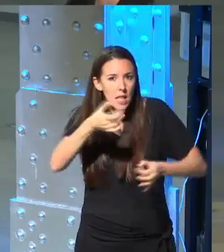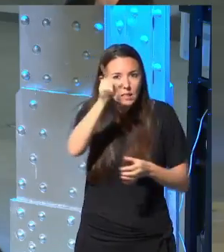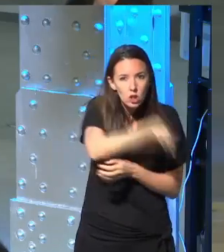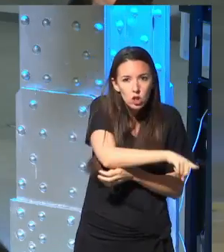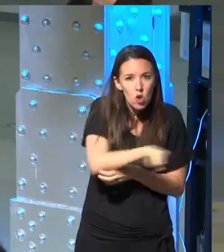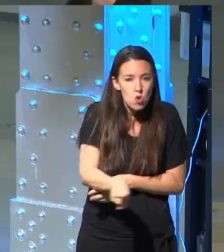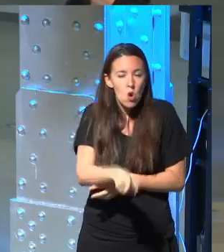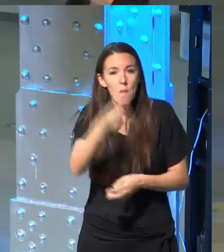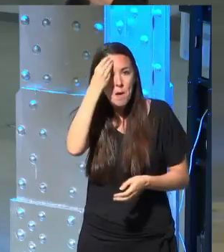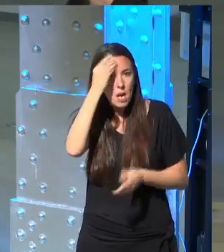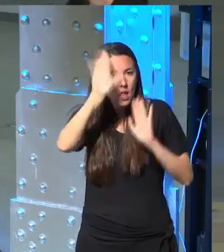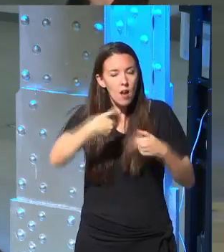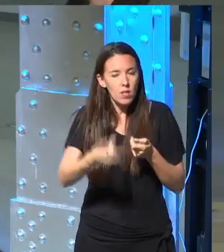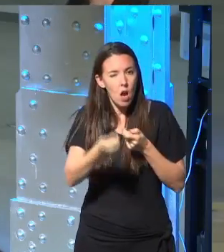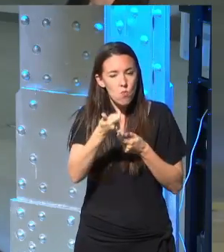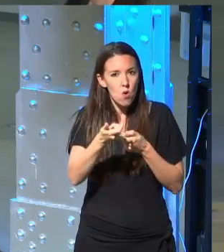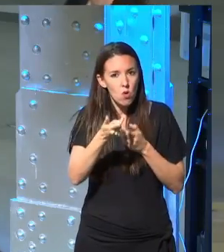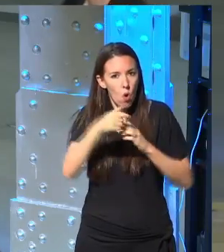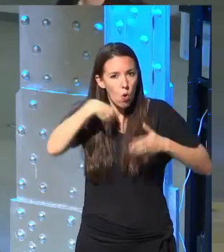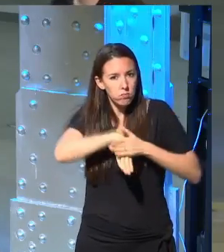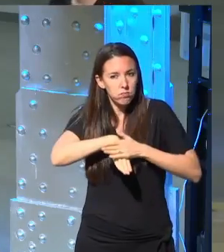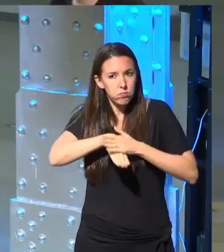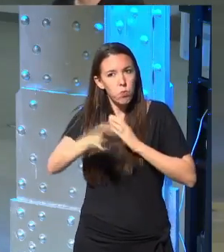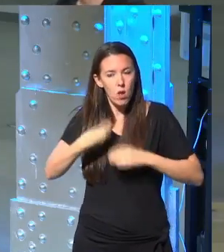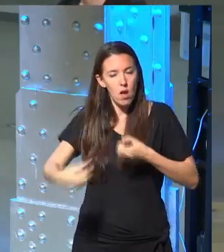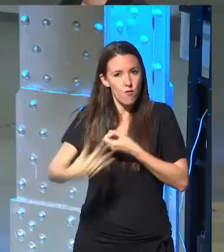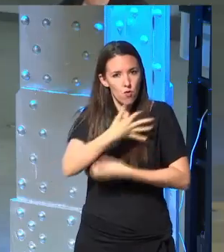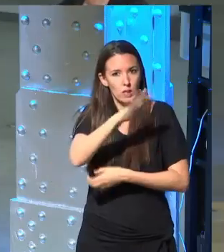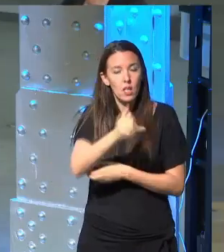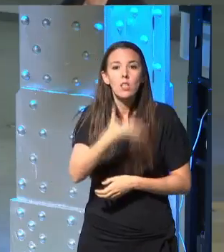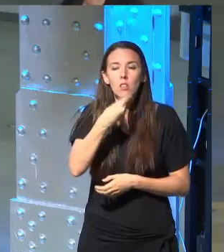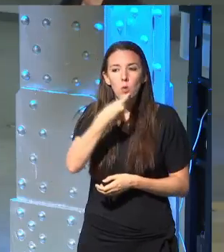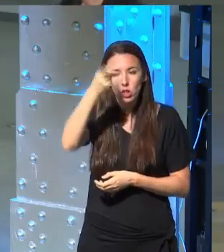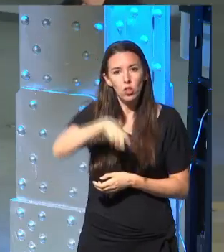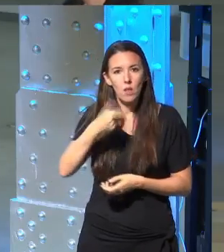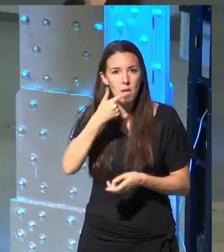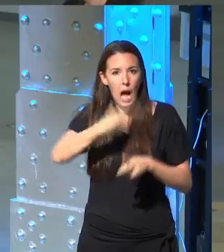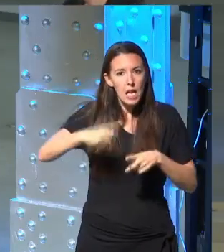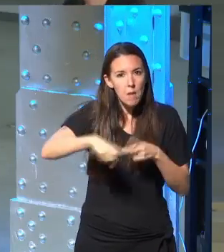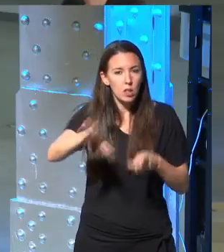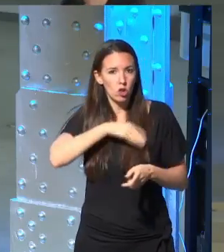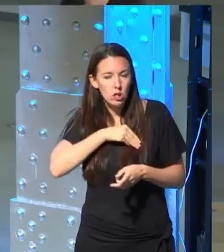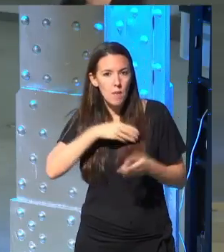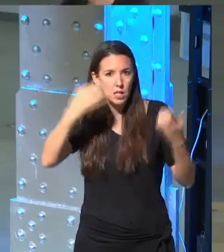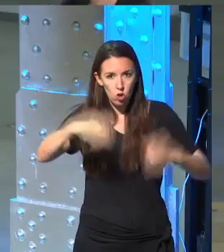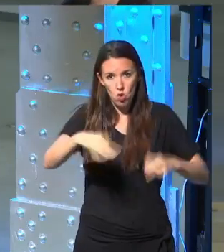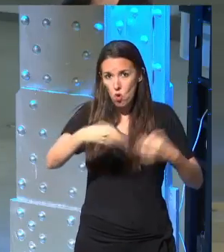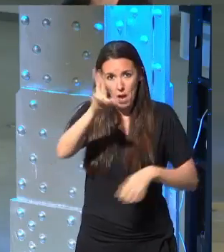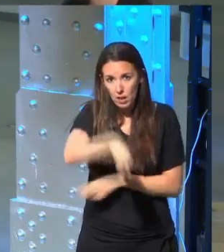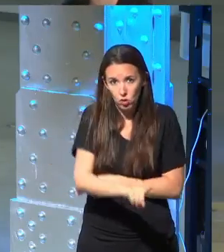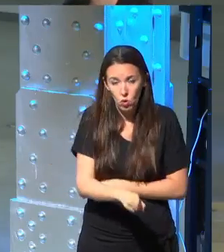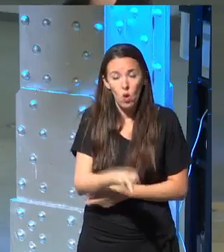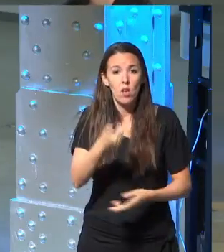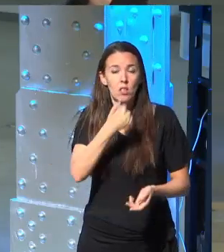pasando, creo que se me quedó también un poco ahí, ¿no? Y puede haber también influido un poco. Es muy bonito este. También mete sí. Elementos de drama que no son normales en el...